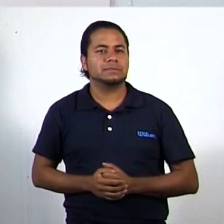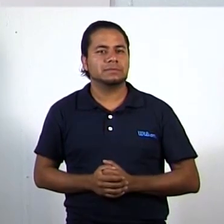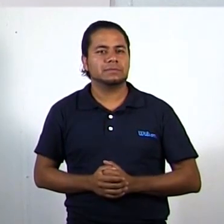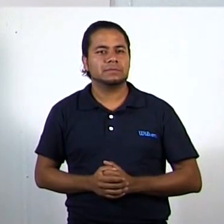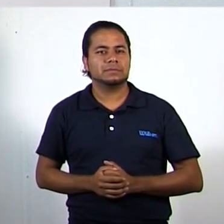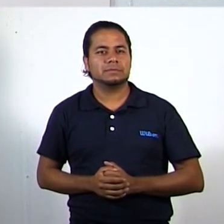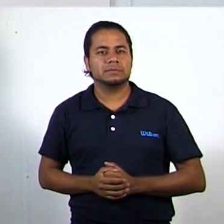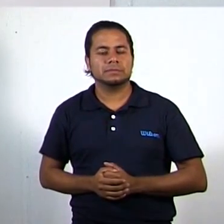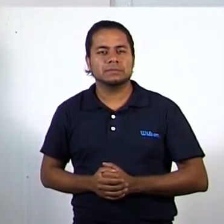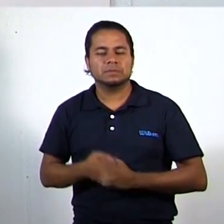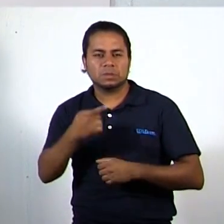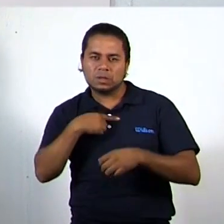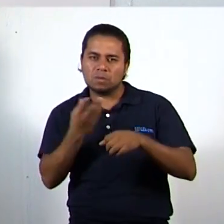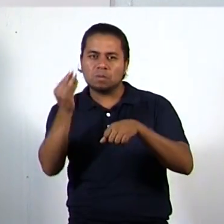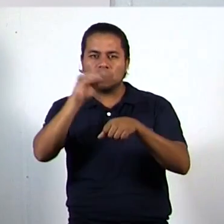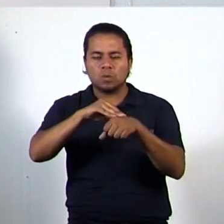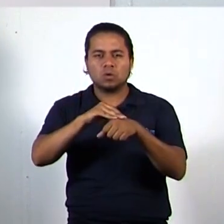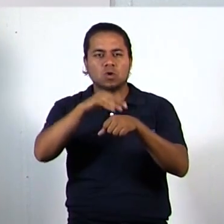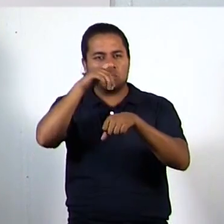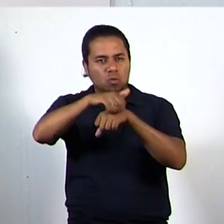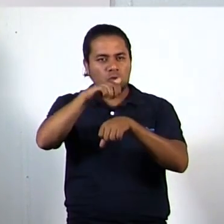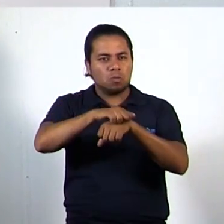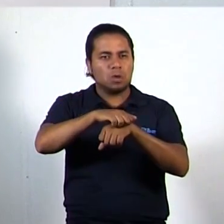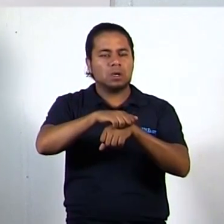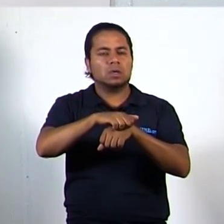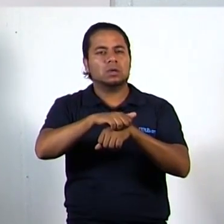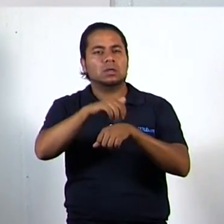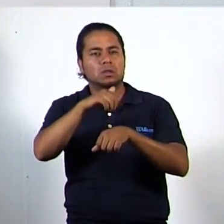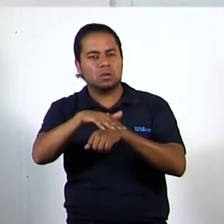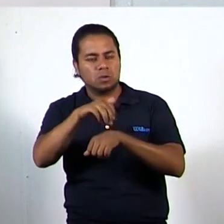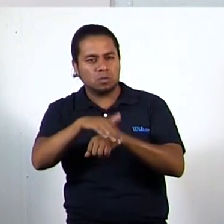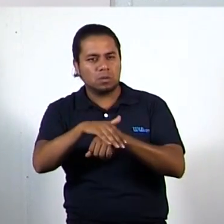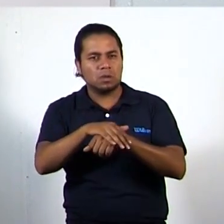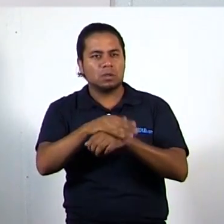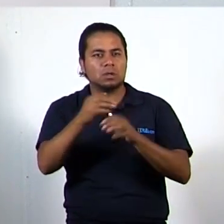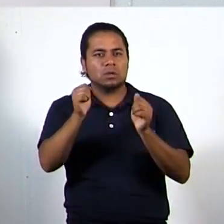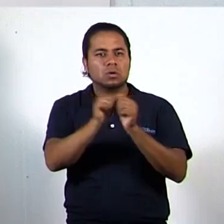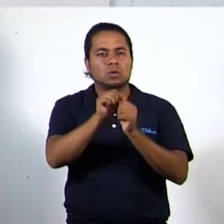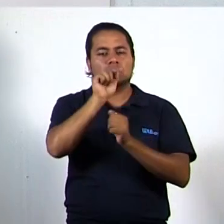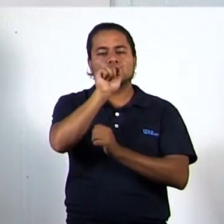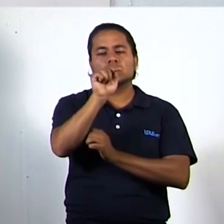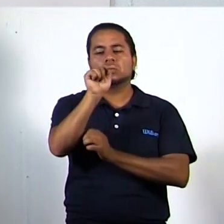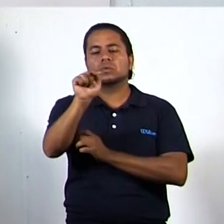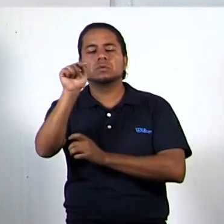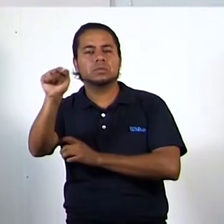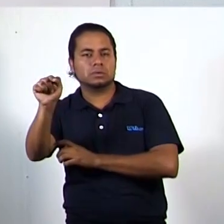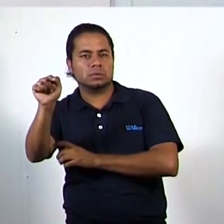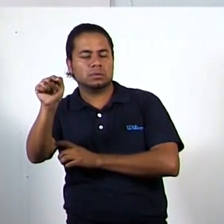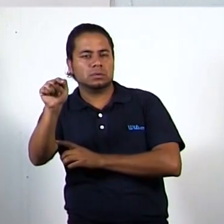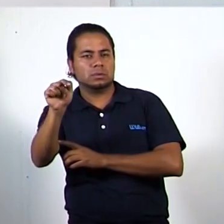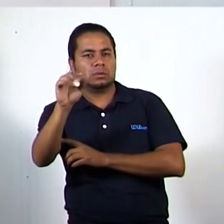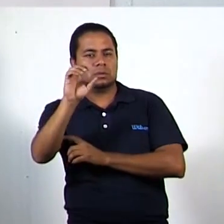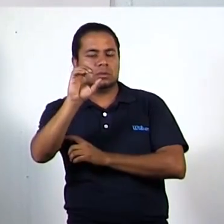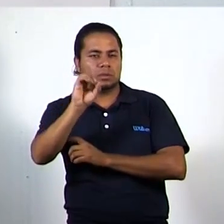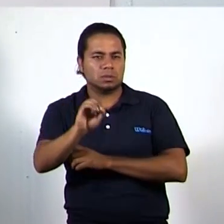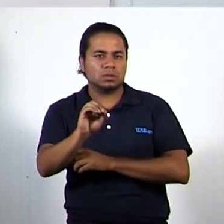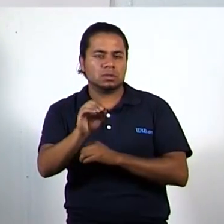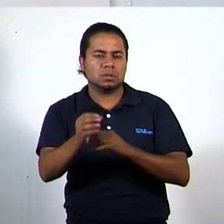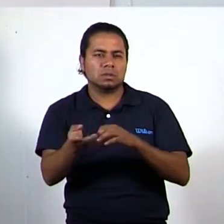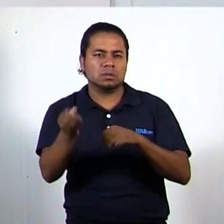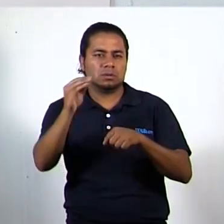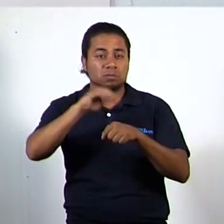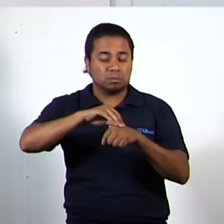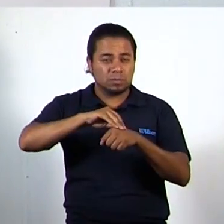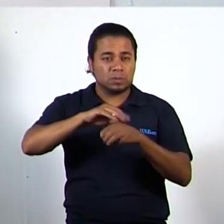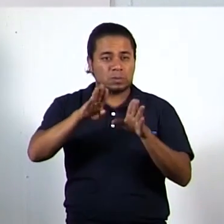Voy a seguir poniendo otros números, unos puntos suspensivos, o en este caso voy a representar